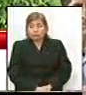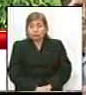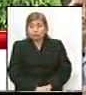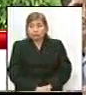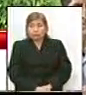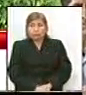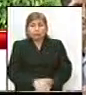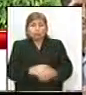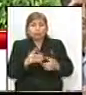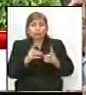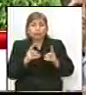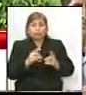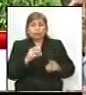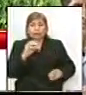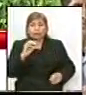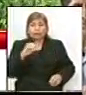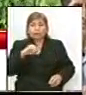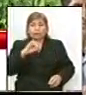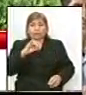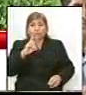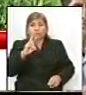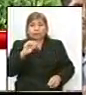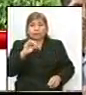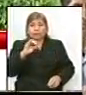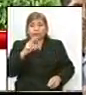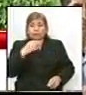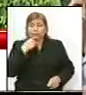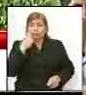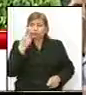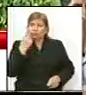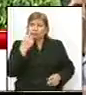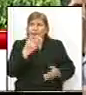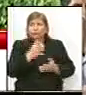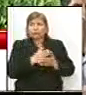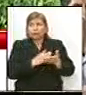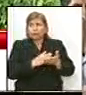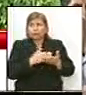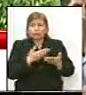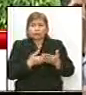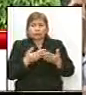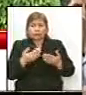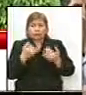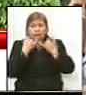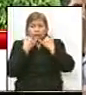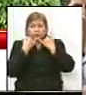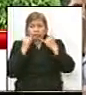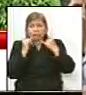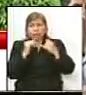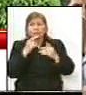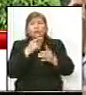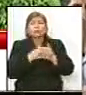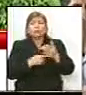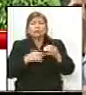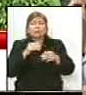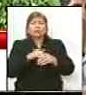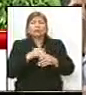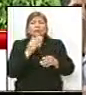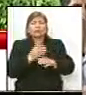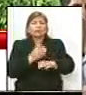en distrito de Quimbiri. Quisiéramos siquiera una parte de información en qué proceso,